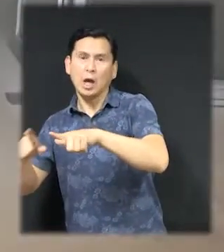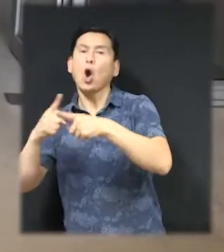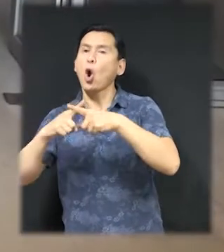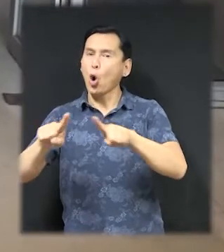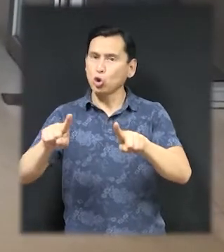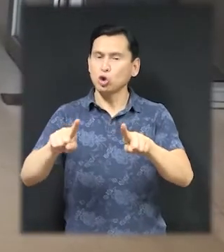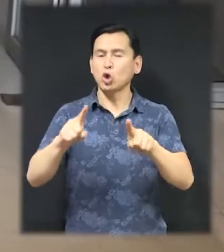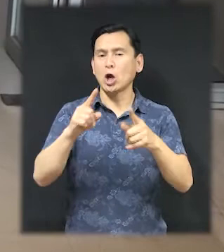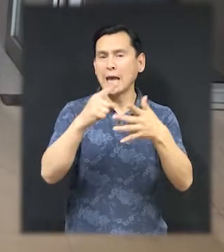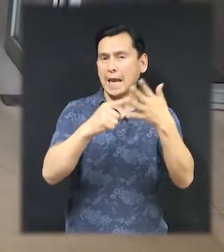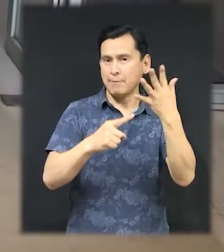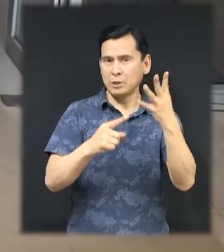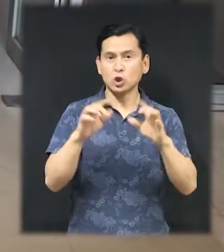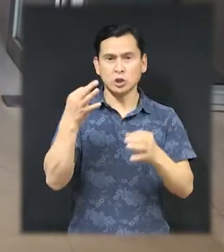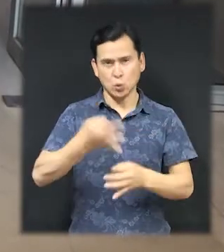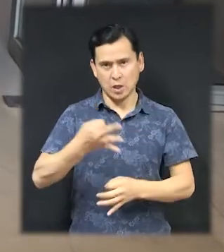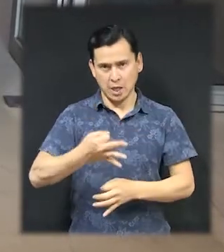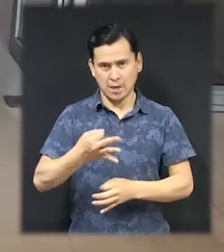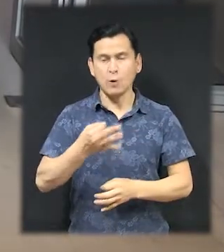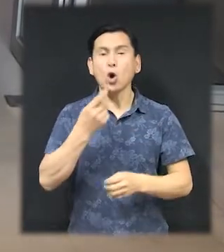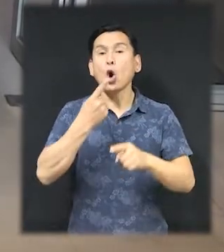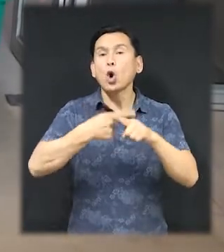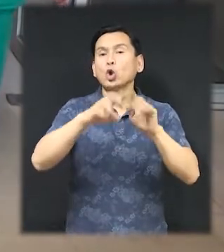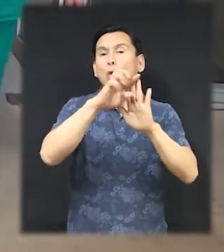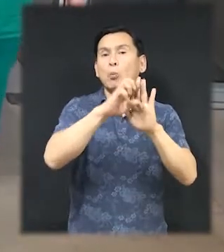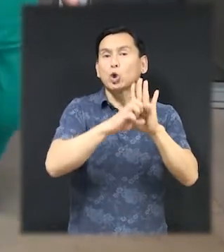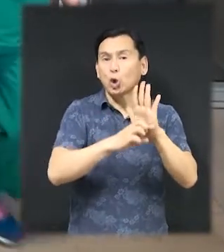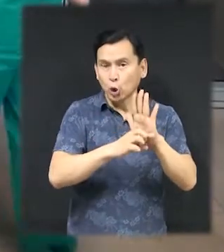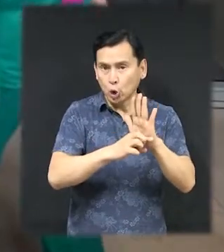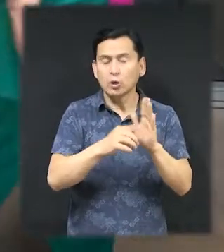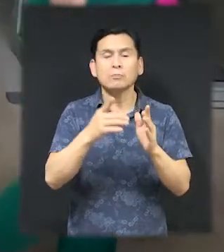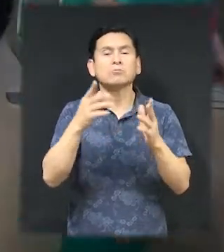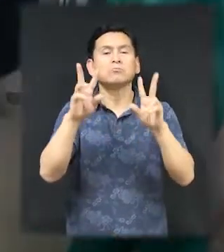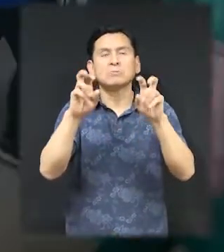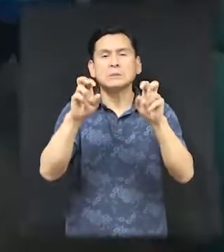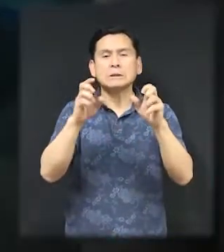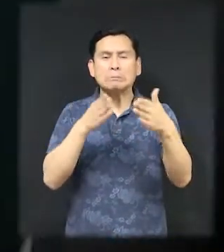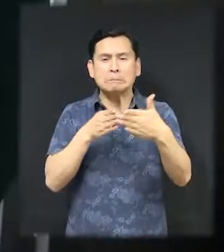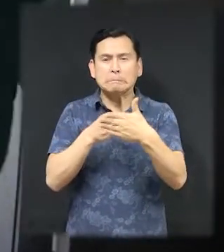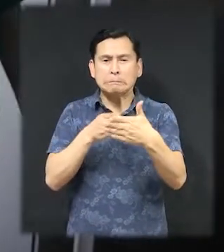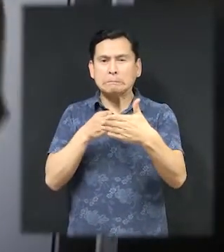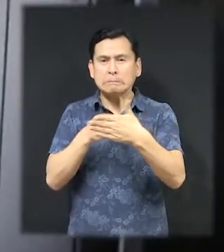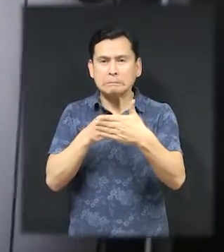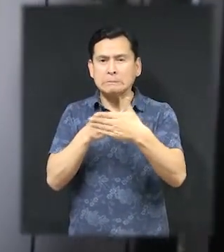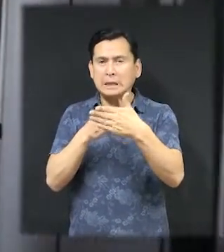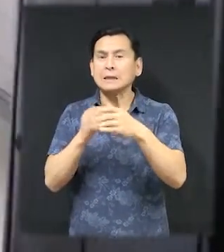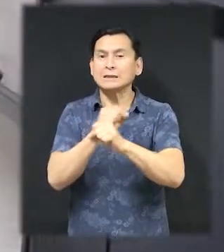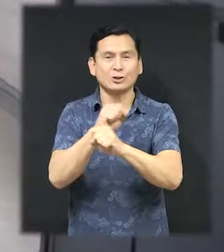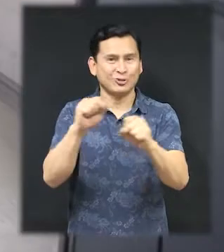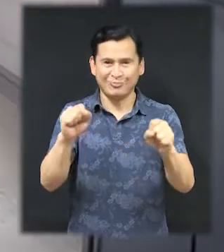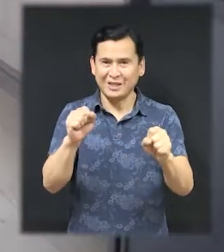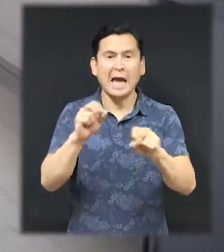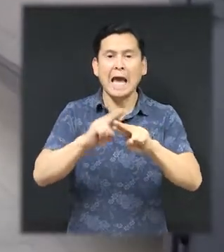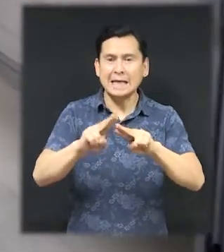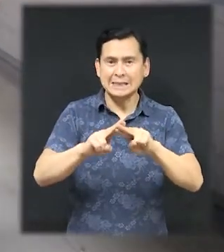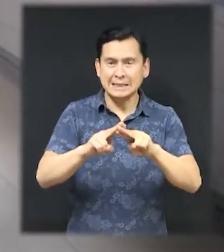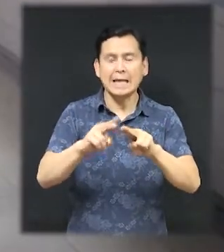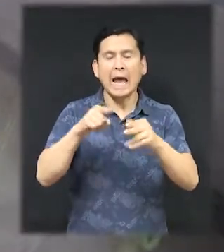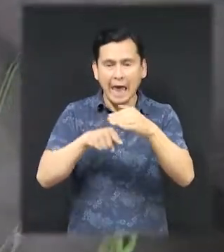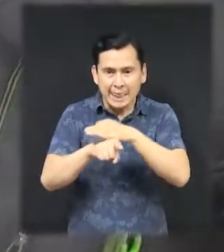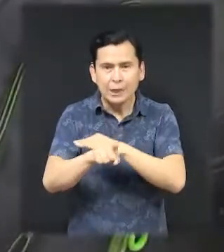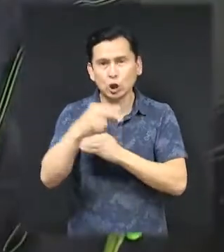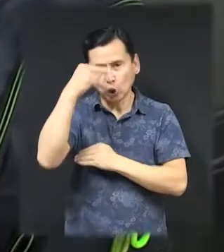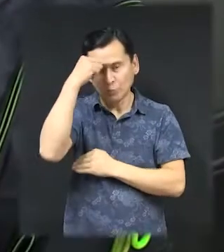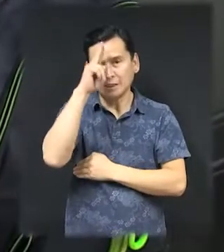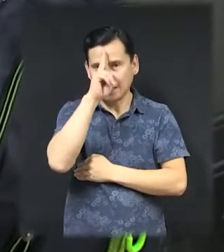establecimiento. Otros protocolos que tienen que ver con las restricciones de acceso que hemos tenido que implementar al interior del hospital